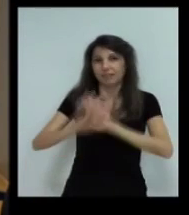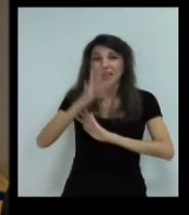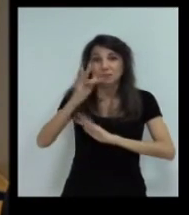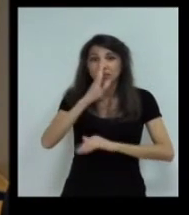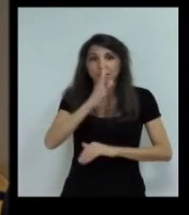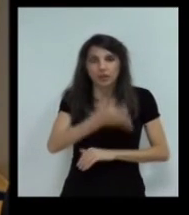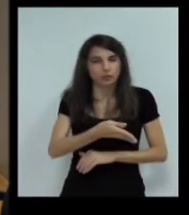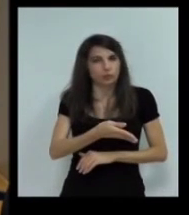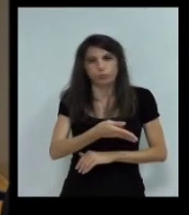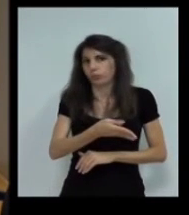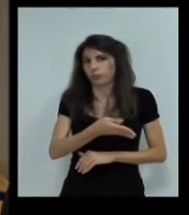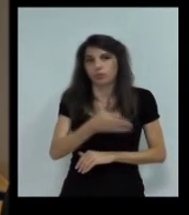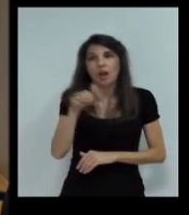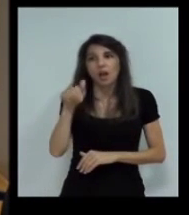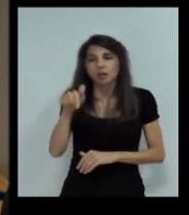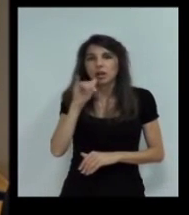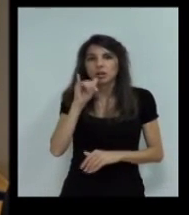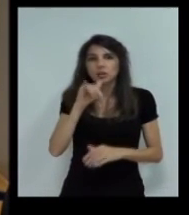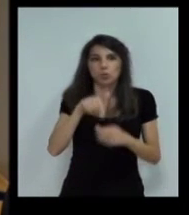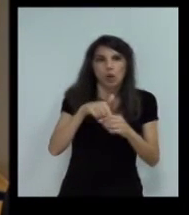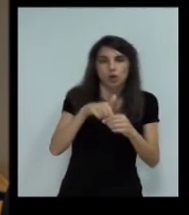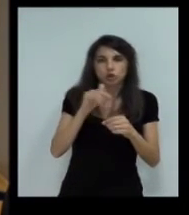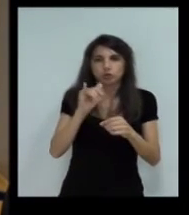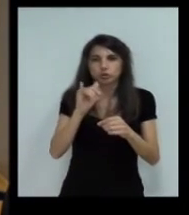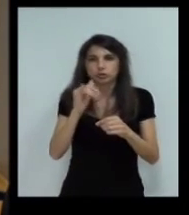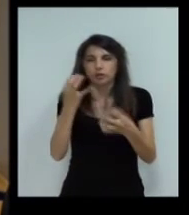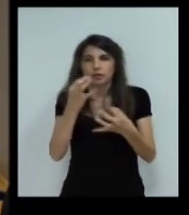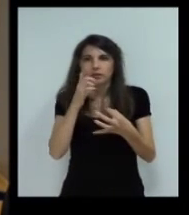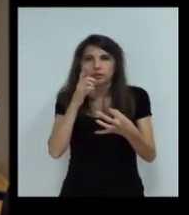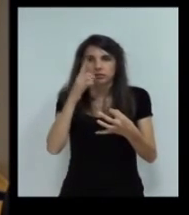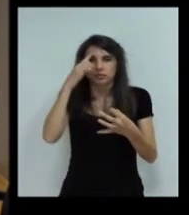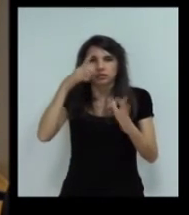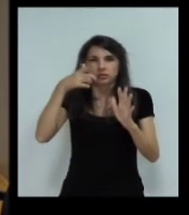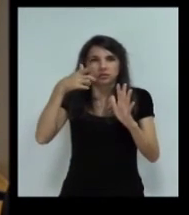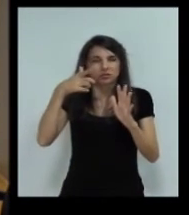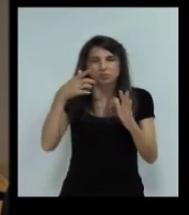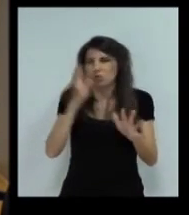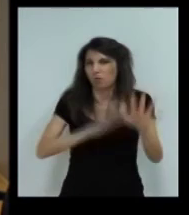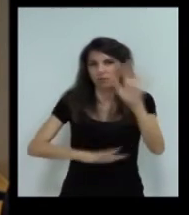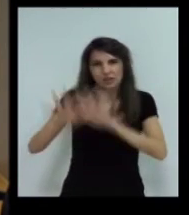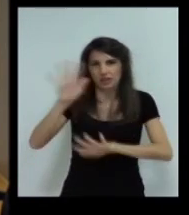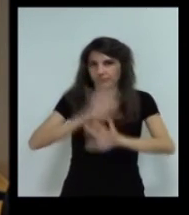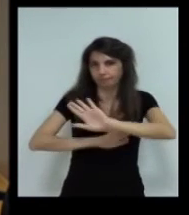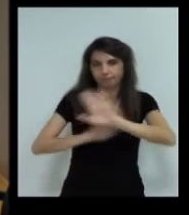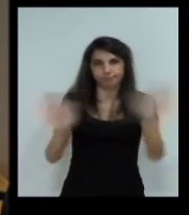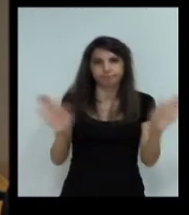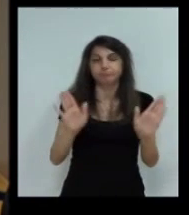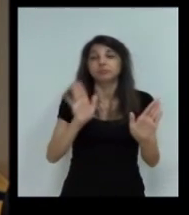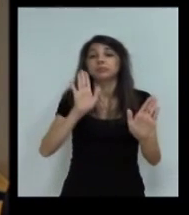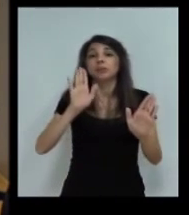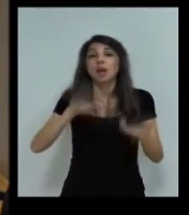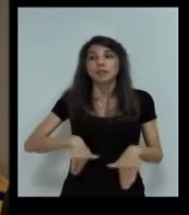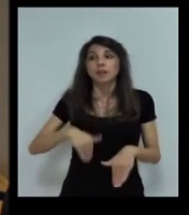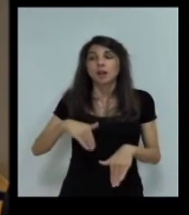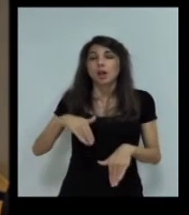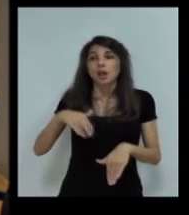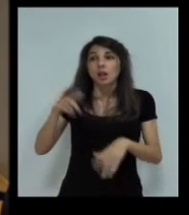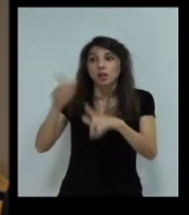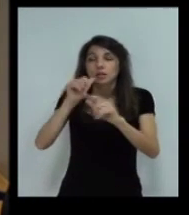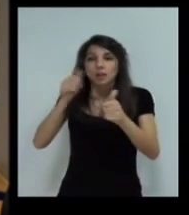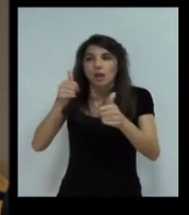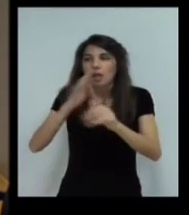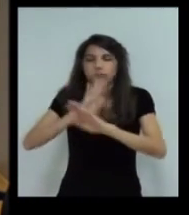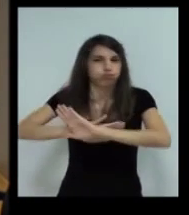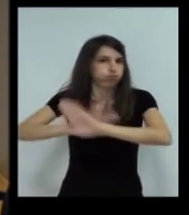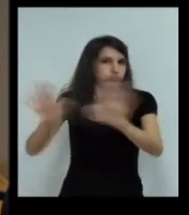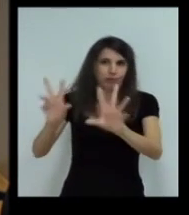como sabes tú, donde tienes los huecos, donde tienes que hacer la audiodescripción, complicadísimo, ¿no? Entonces se desechó inmediatamente la idea y lo que hicimos